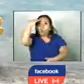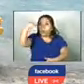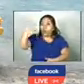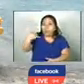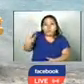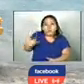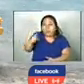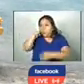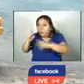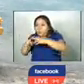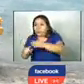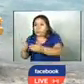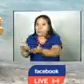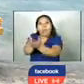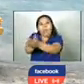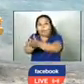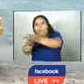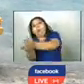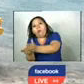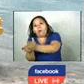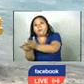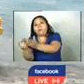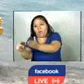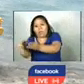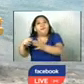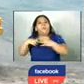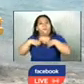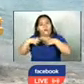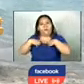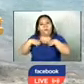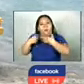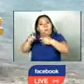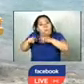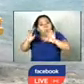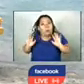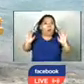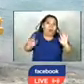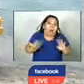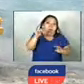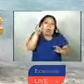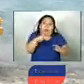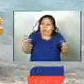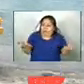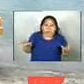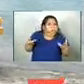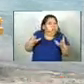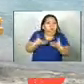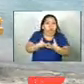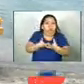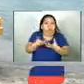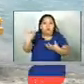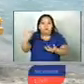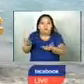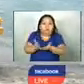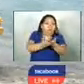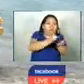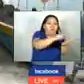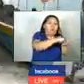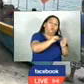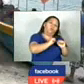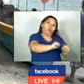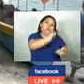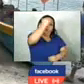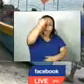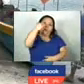cuando la sacamos en la lancha de él, que él la traía, venía viva. Pero como le digo, aquí la aglomeración de la gente, cuando llegó así, la señora falleció. Pues,